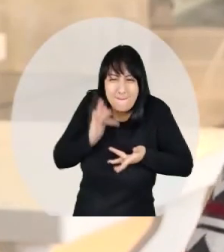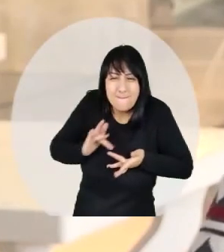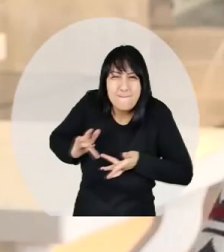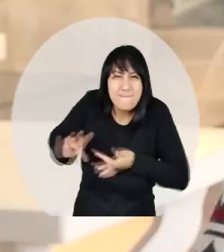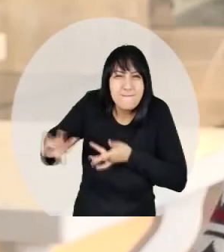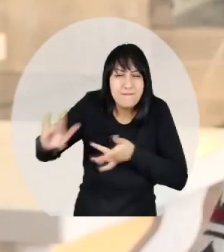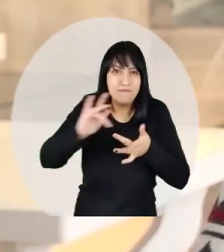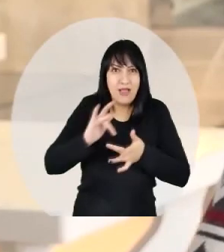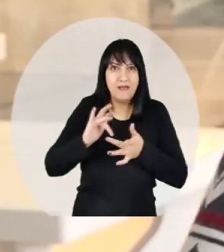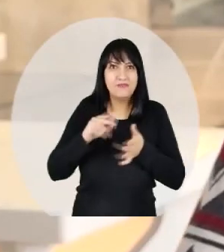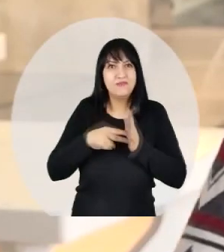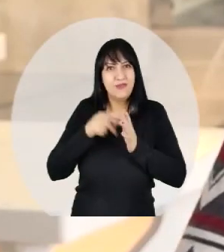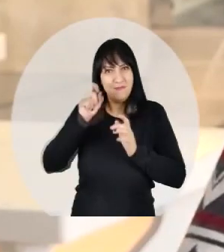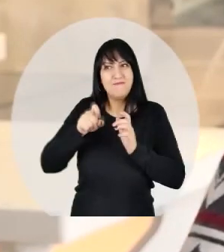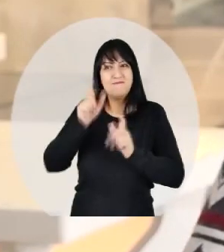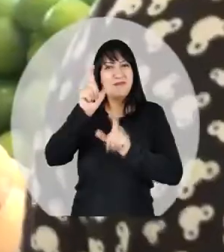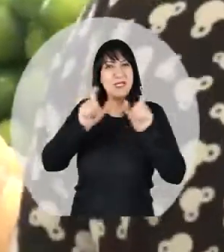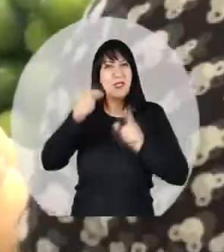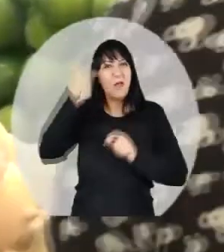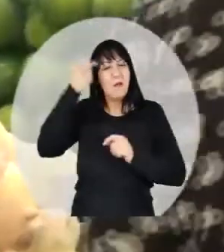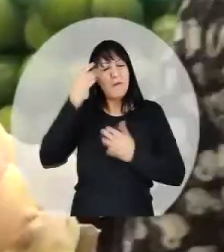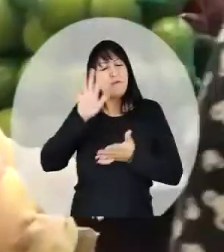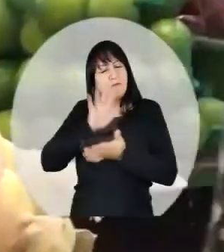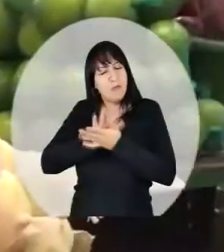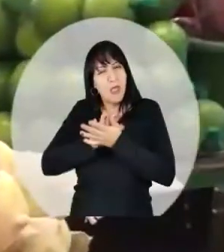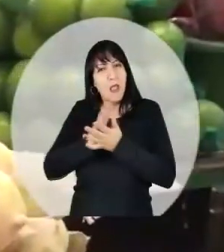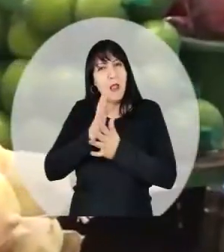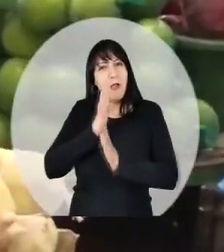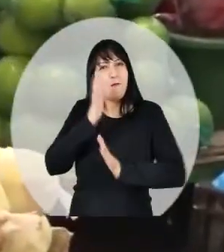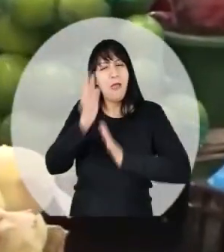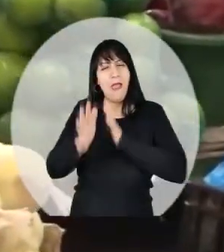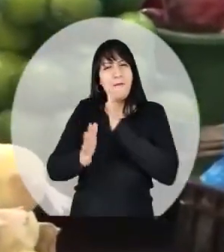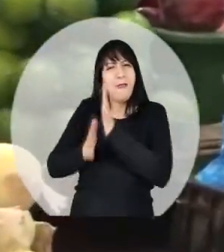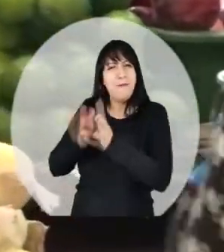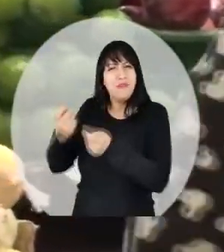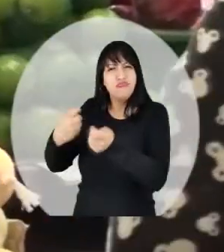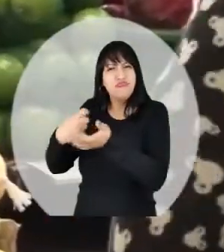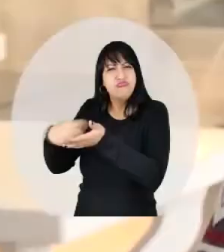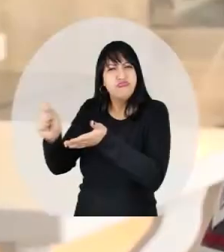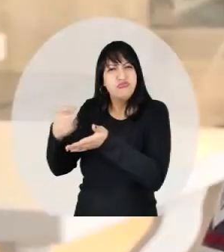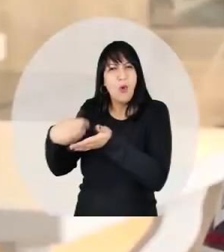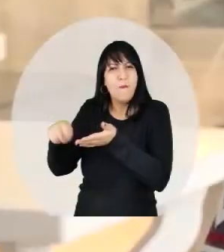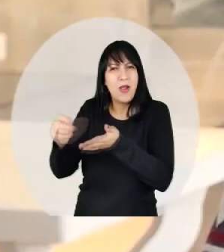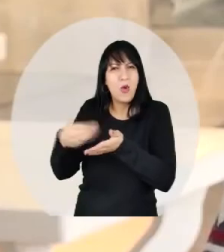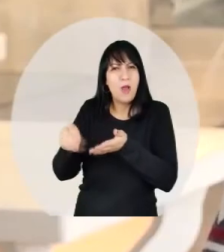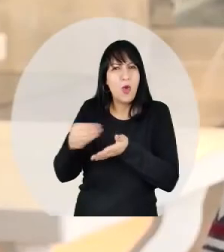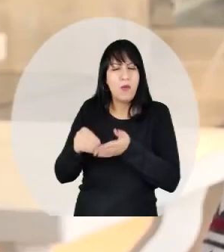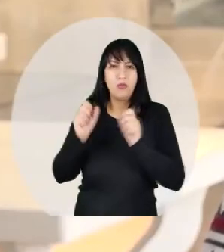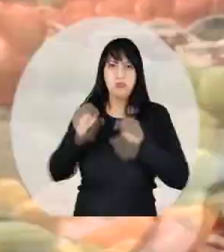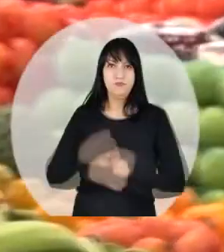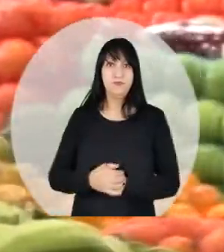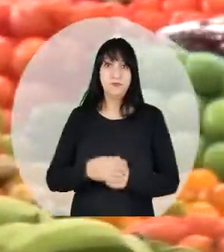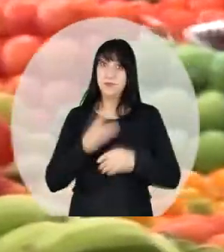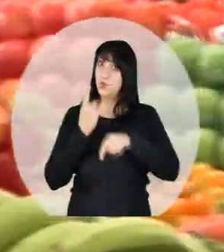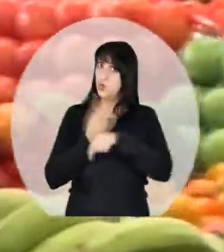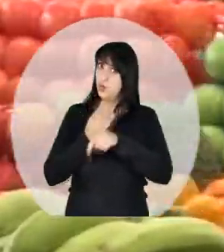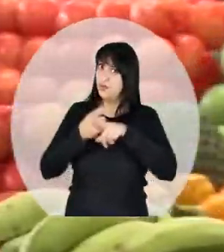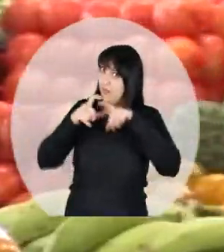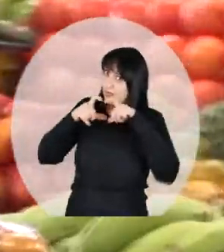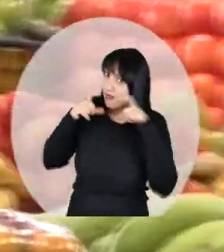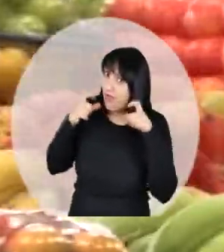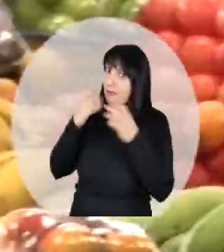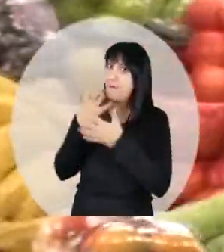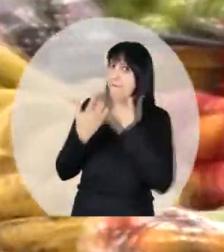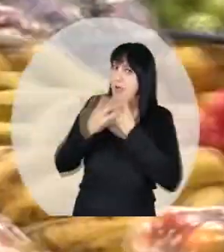con la buena desinfección y para que la clientela se acerque hacia nosotros, hacia nuestros puntos de venta.